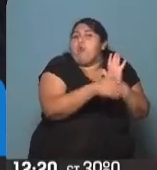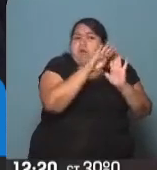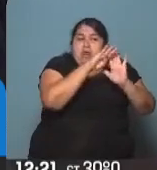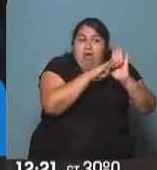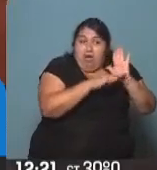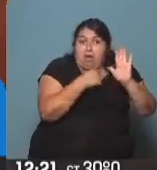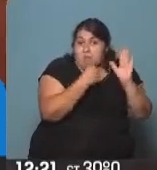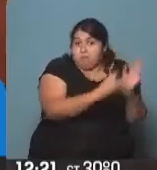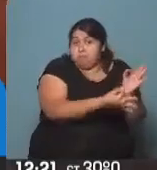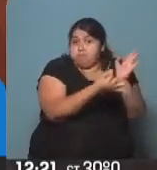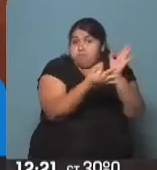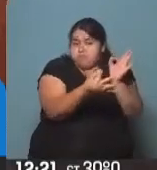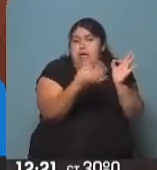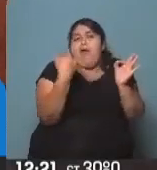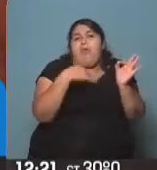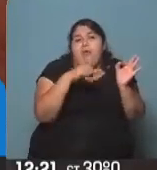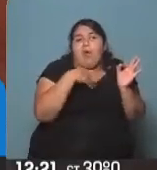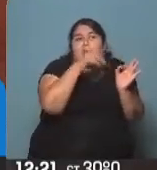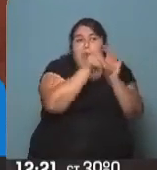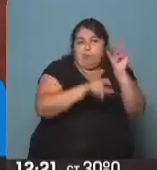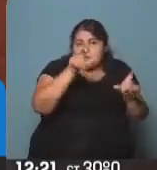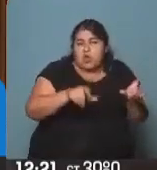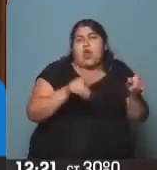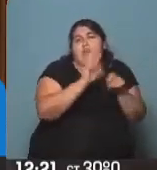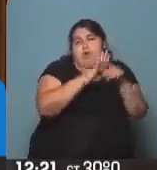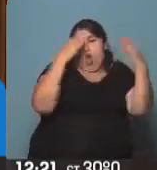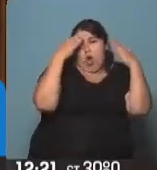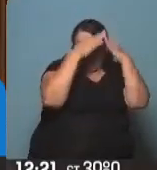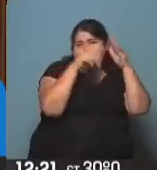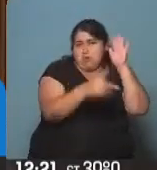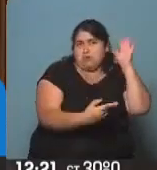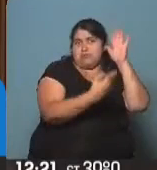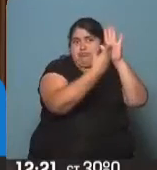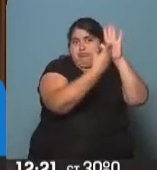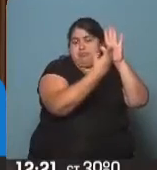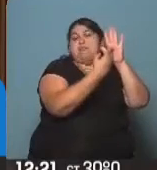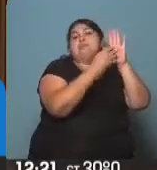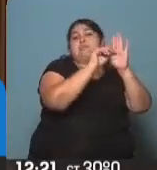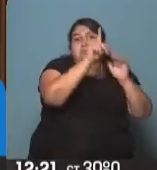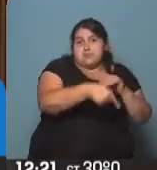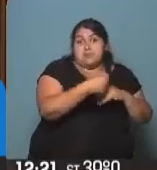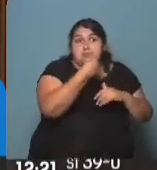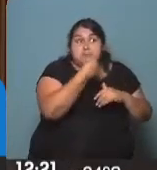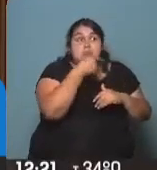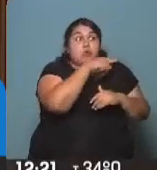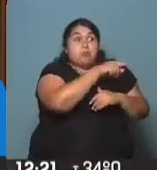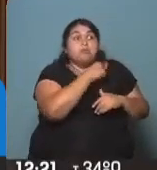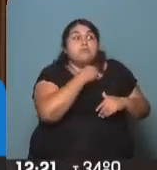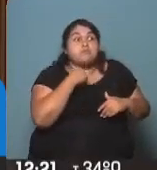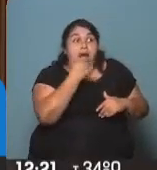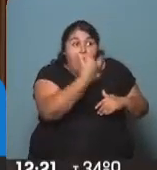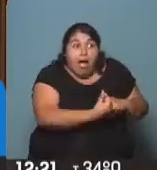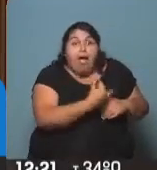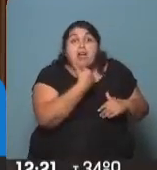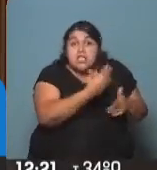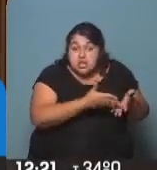es un reglamento, es cómo deben comportarse los obispos, que son la autoridad de los sacerdotes, cuando se enteran que uno de ellos ha tenido un hijo. ¿Y cómo deben